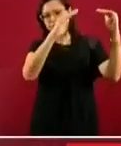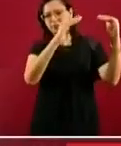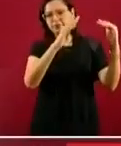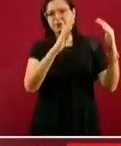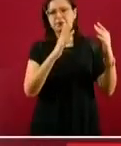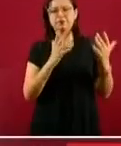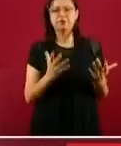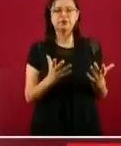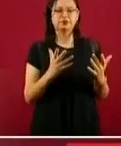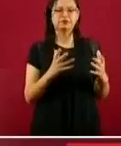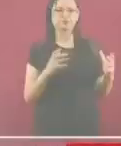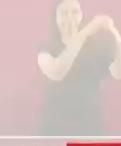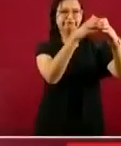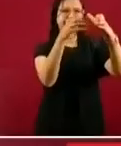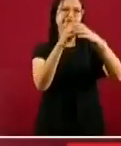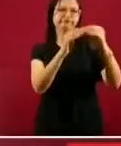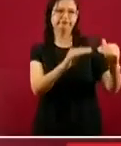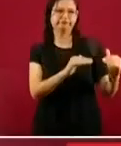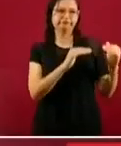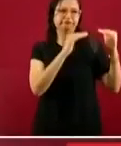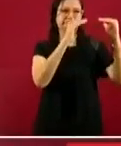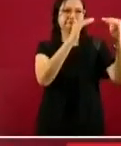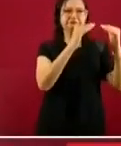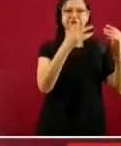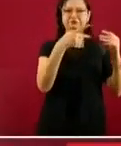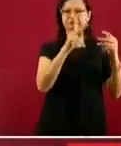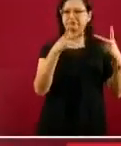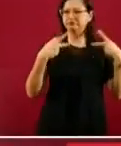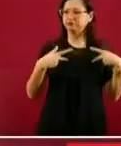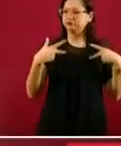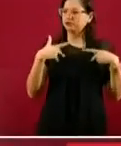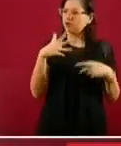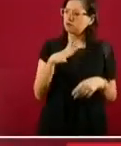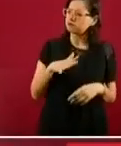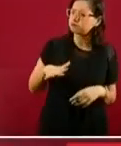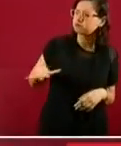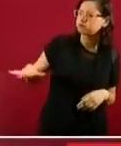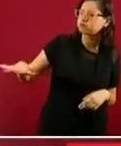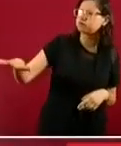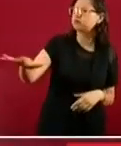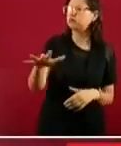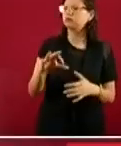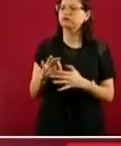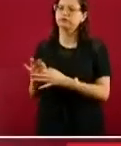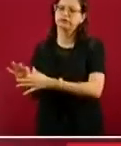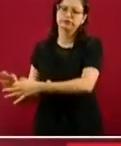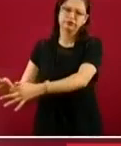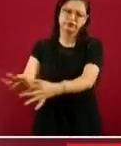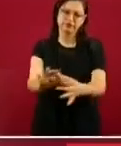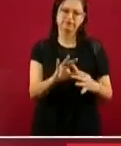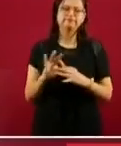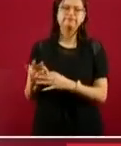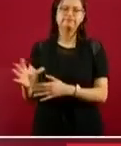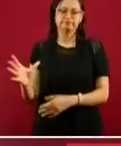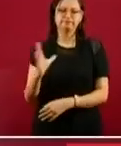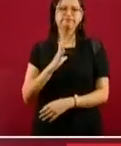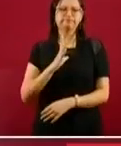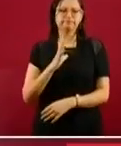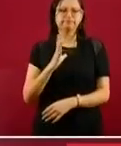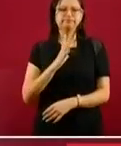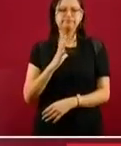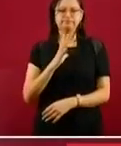en las élites. Abajo, el pueblo está unido. Y puedo